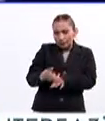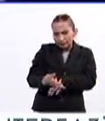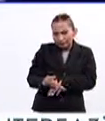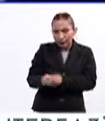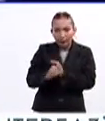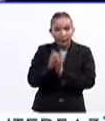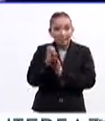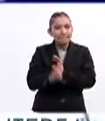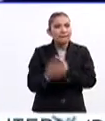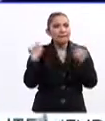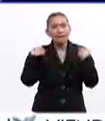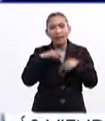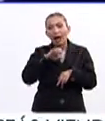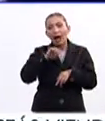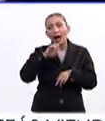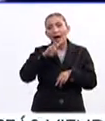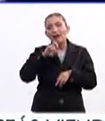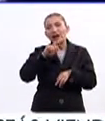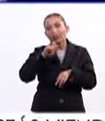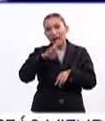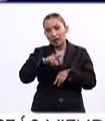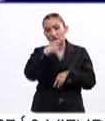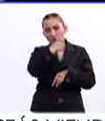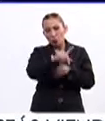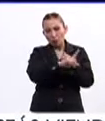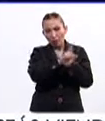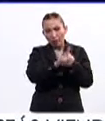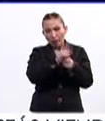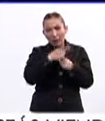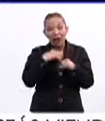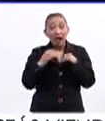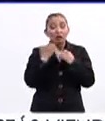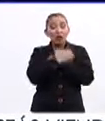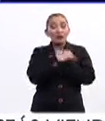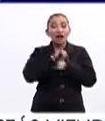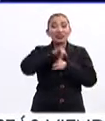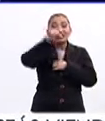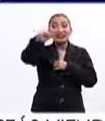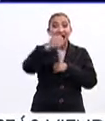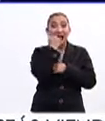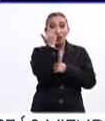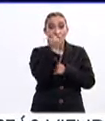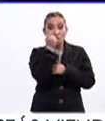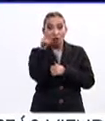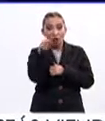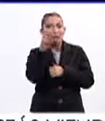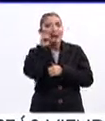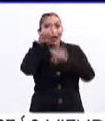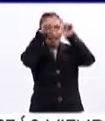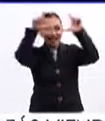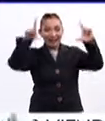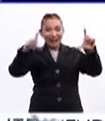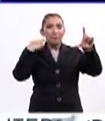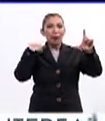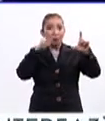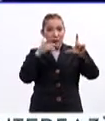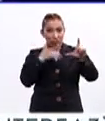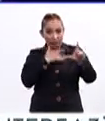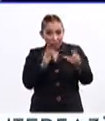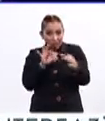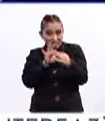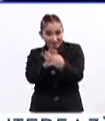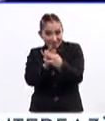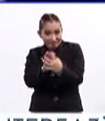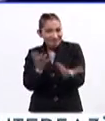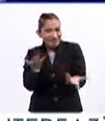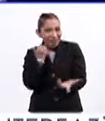Por ejemplo, el profesor Avatar, pues parte del problema de educación a distancia, donde el alumno ve al profesor, pero no se siente con